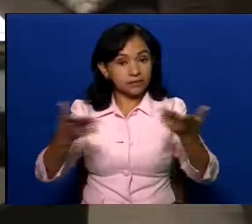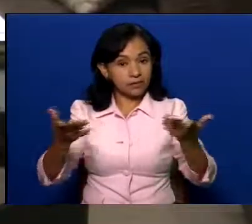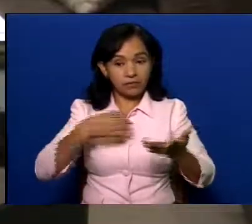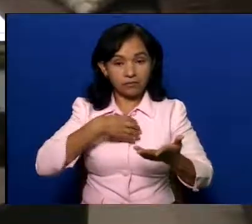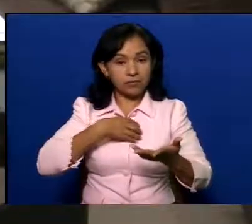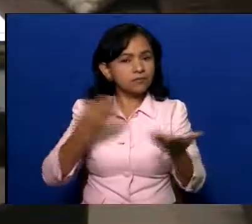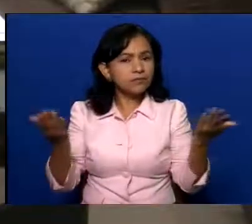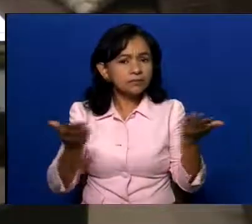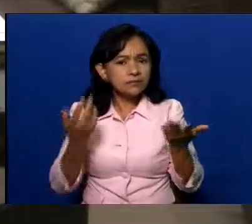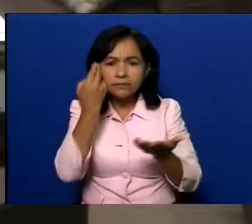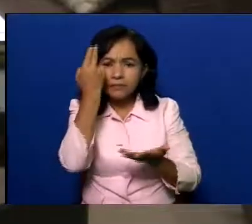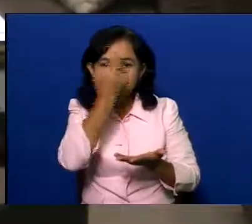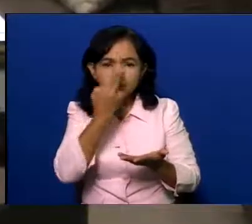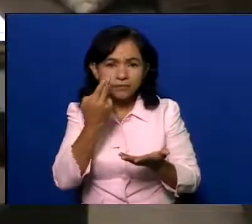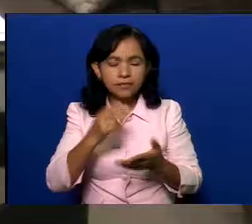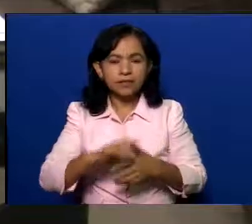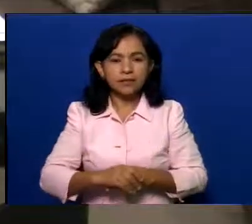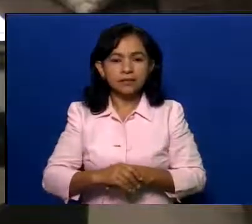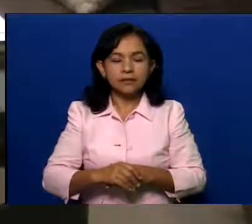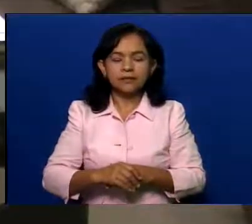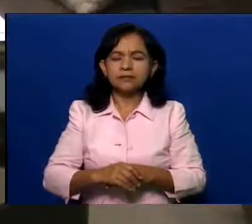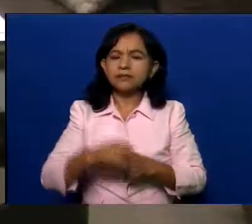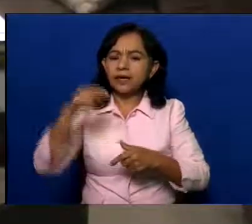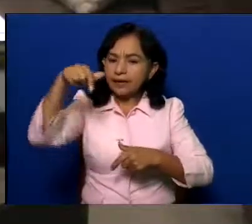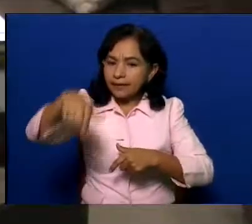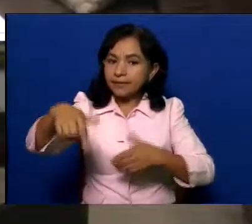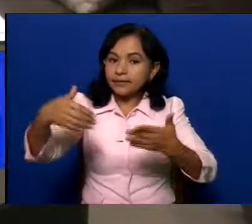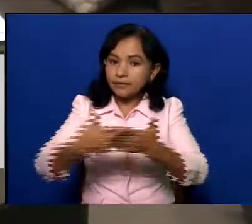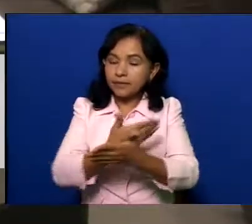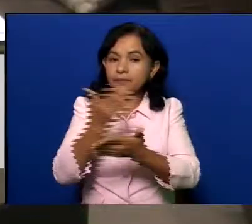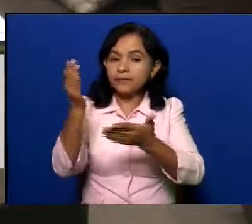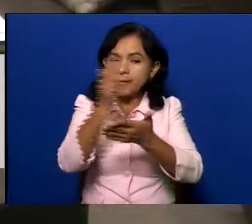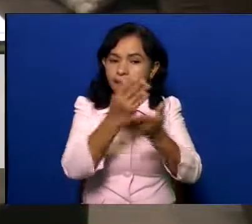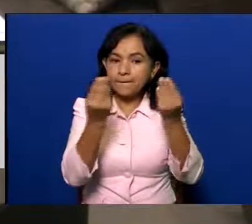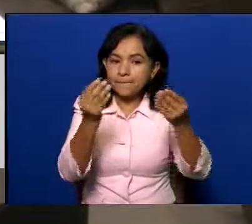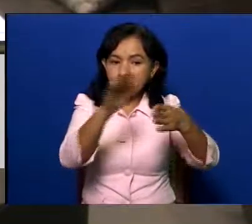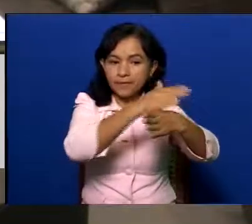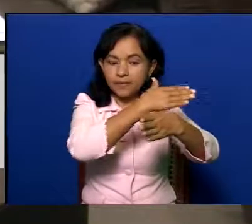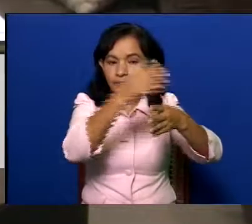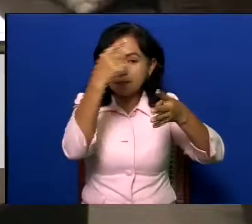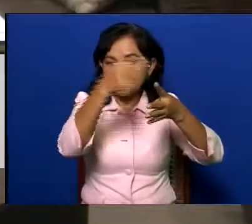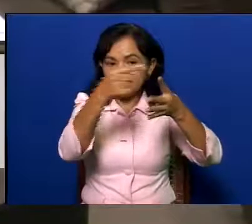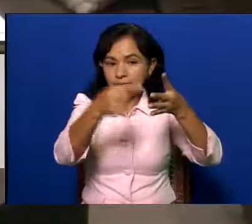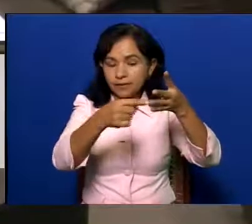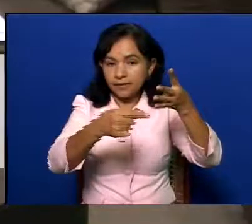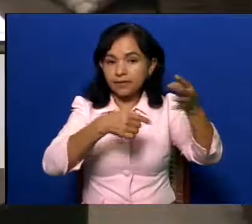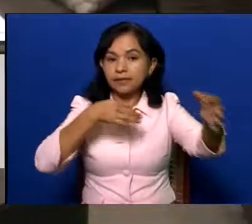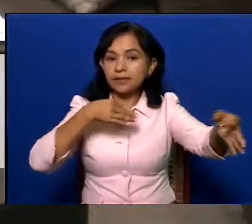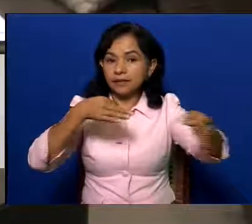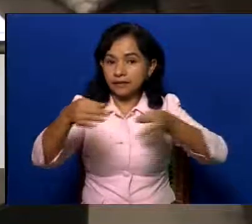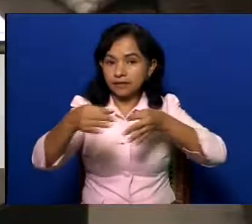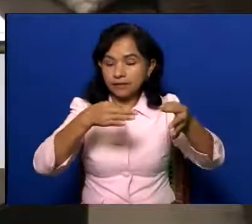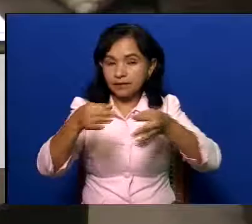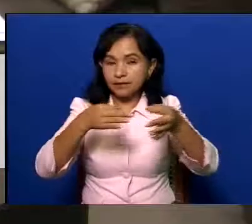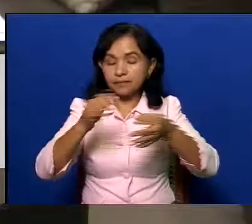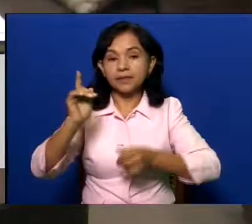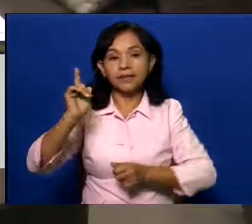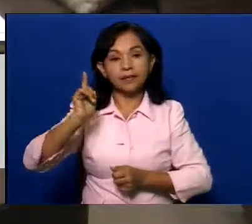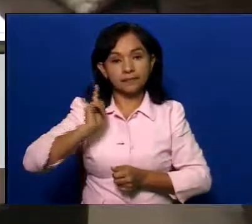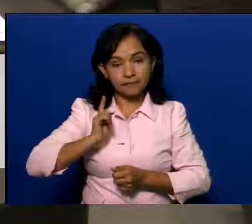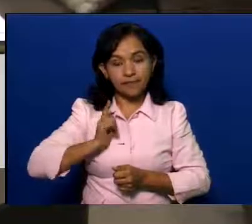a estas alturas hay muchas cosas que están ubicadas como condiciones para que aparezca